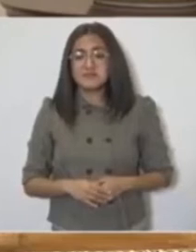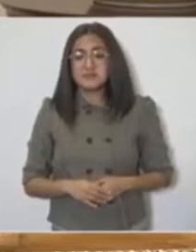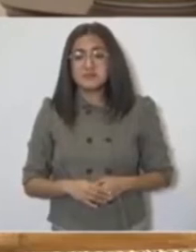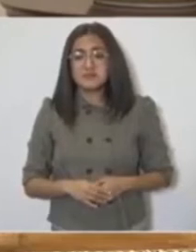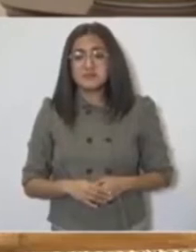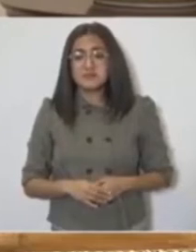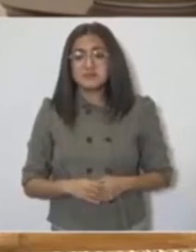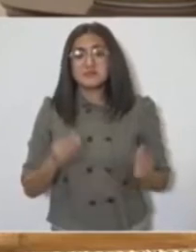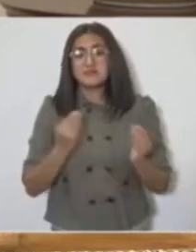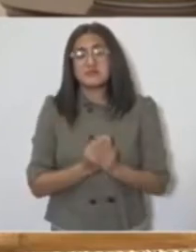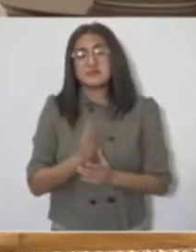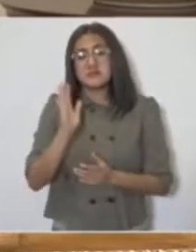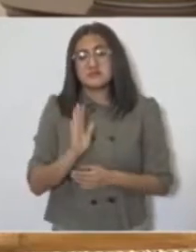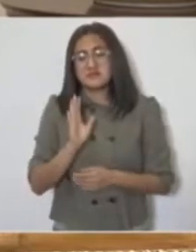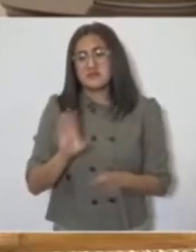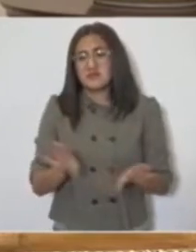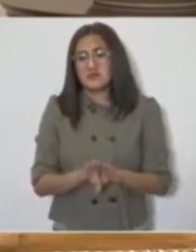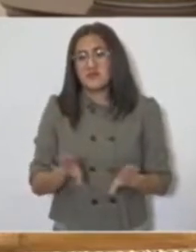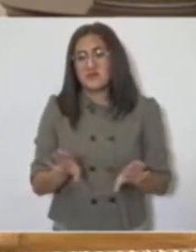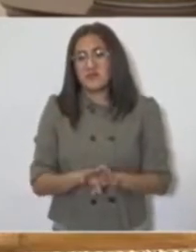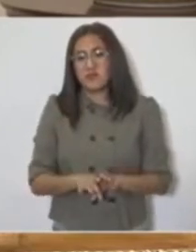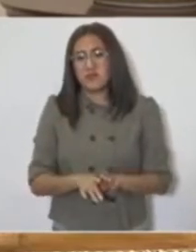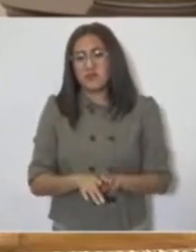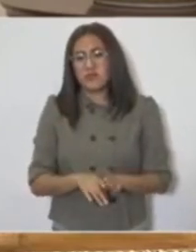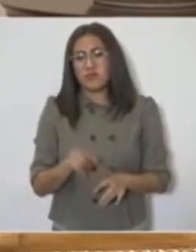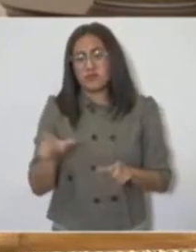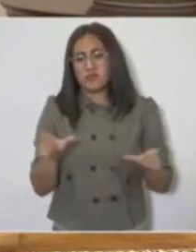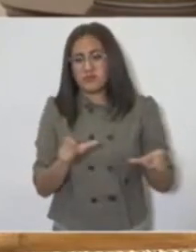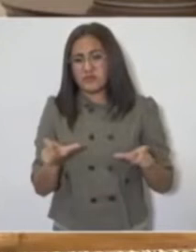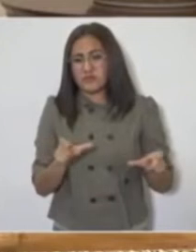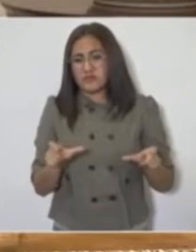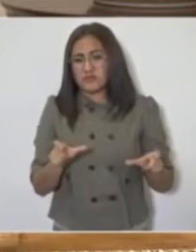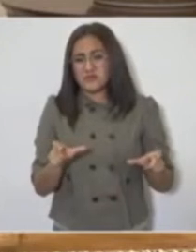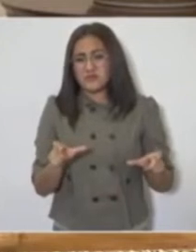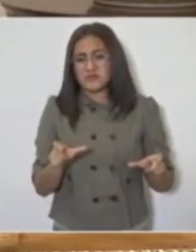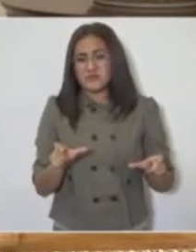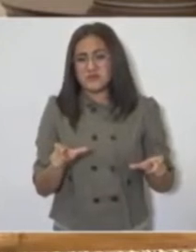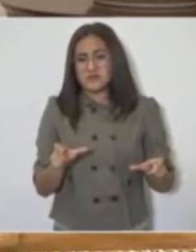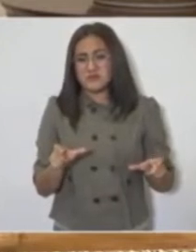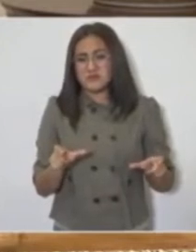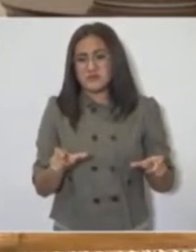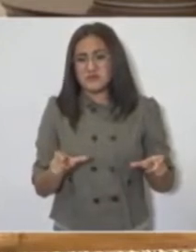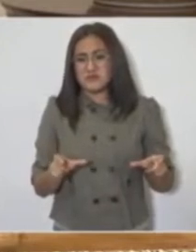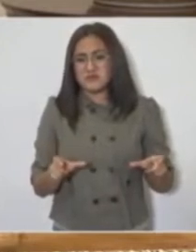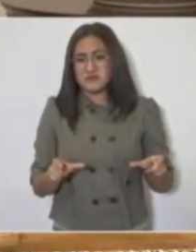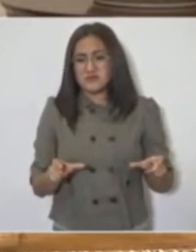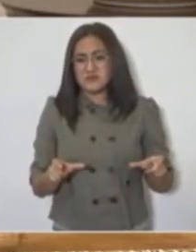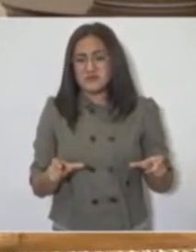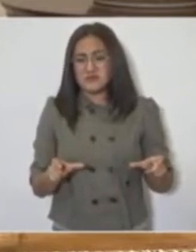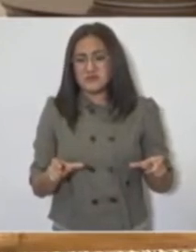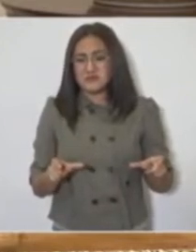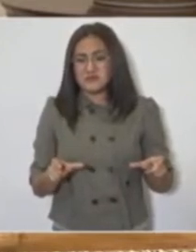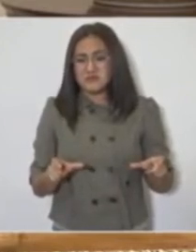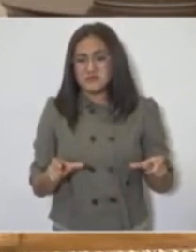es un asunto casi de una asunto de control pues no quiero decir no no puedo